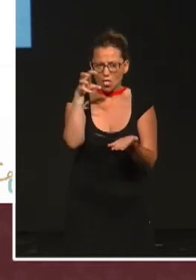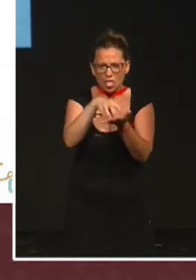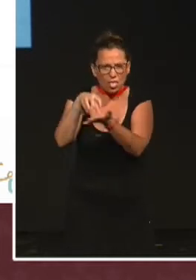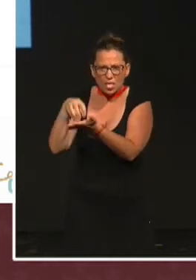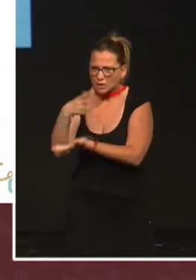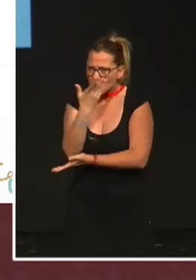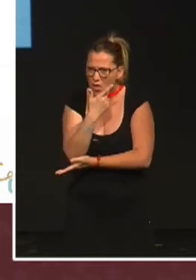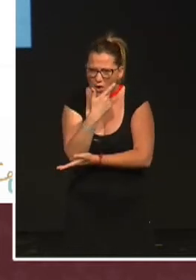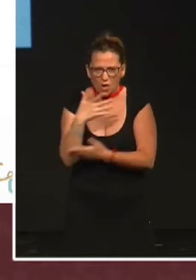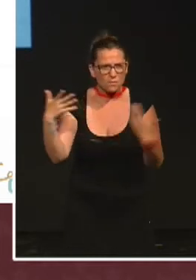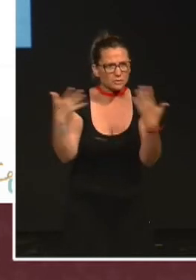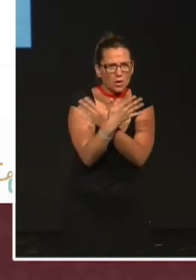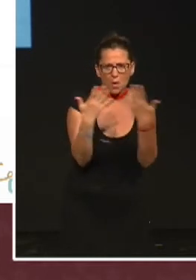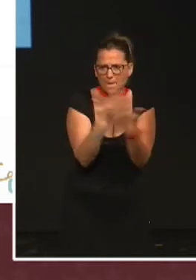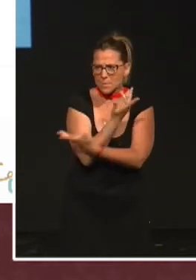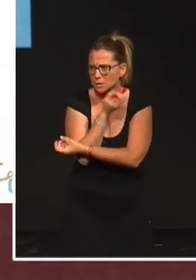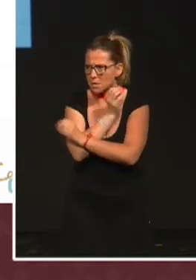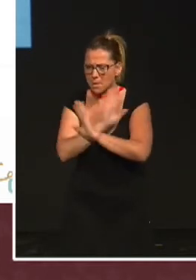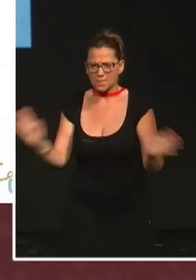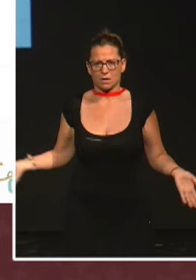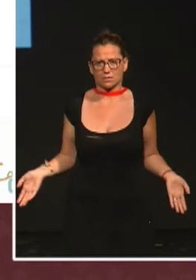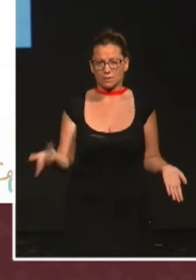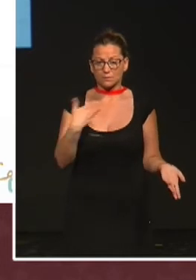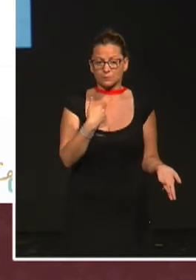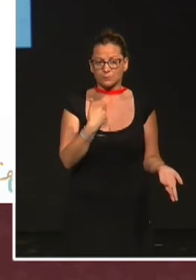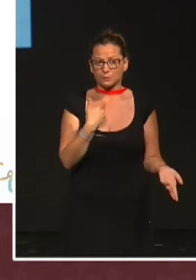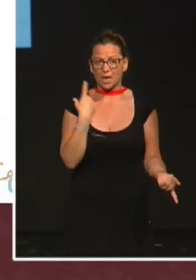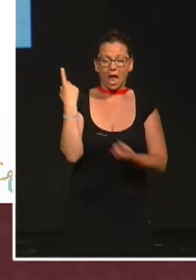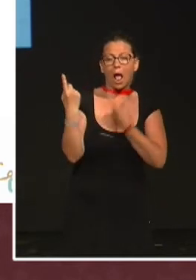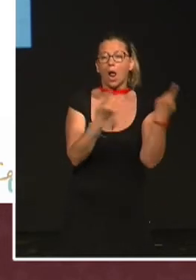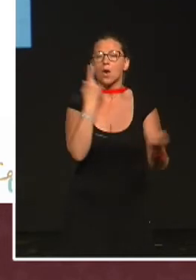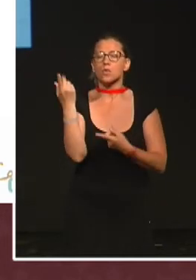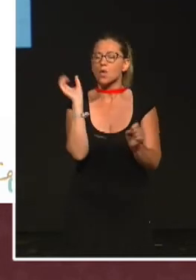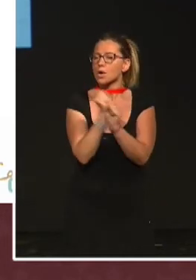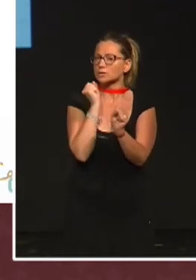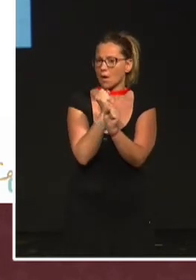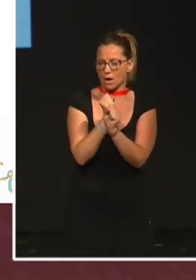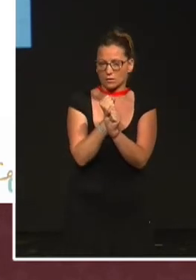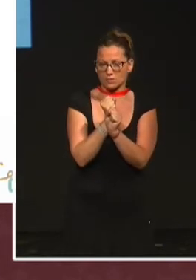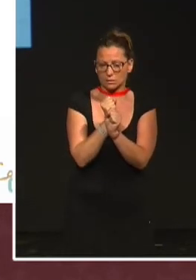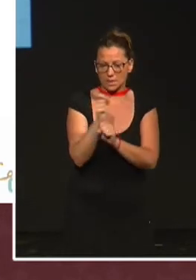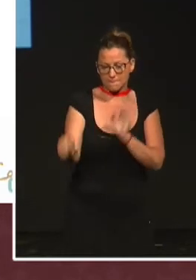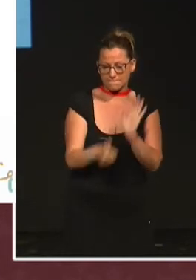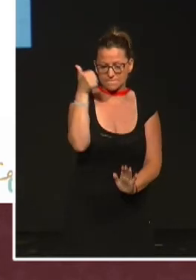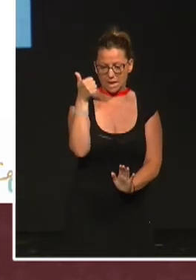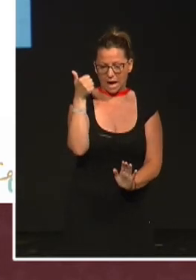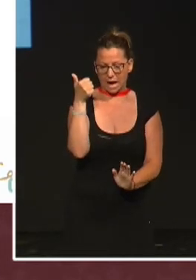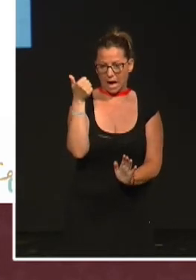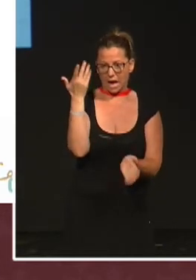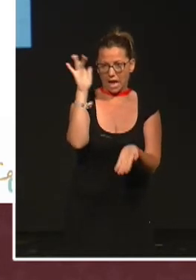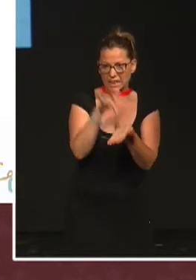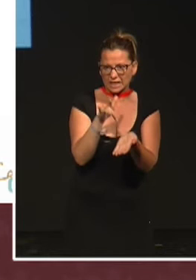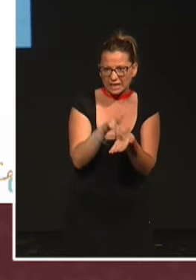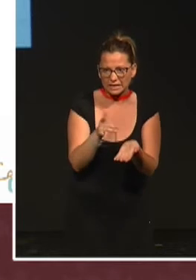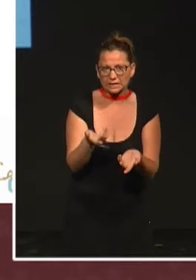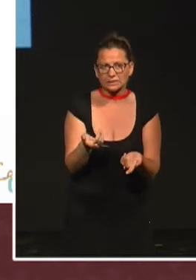conocimiento del compostaje. Es más, algunos de los trabajos que más citados y más relevantes en esta